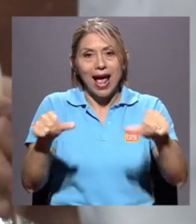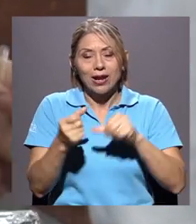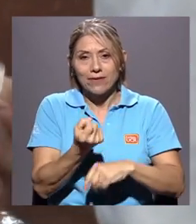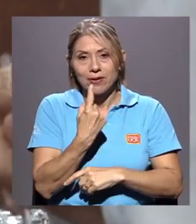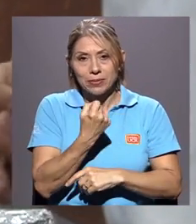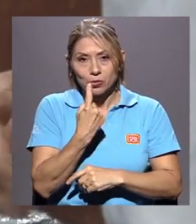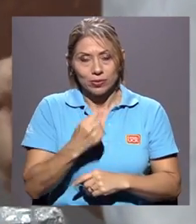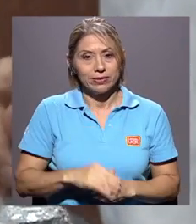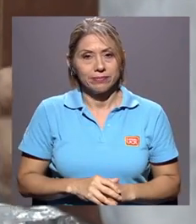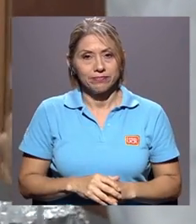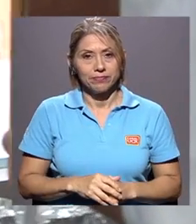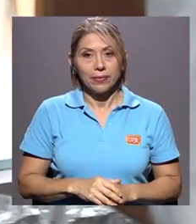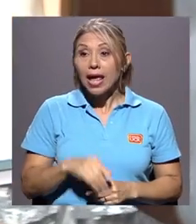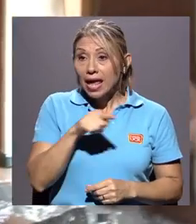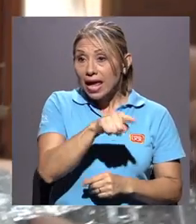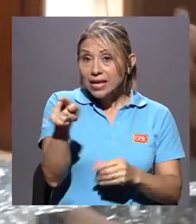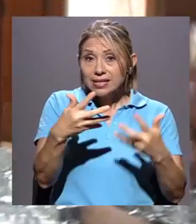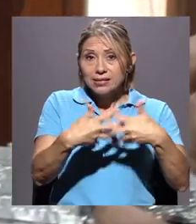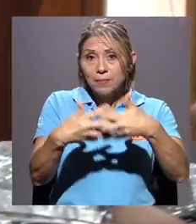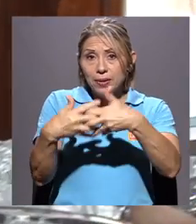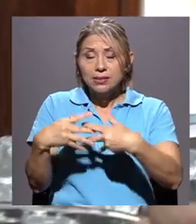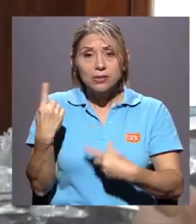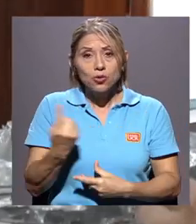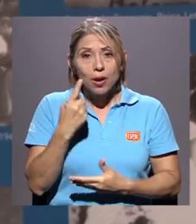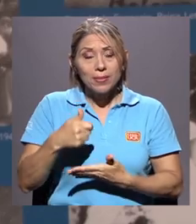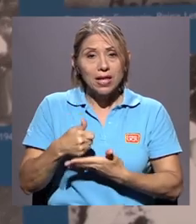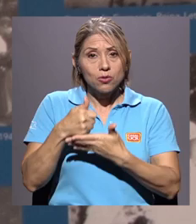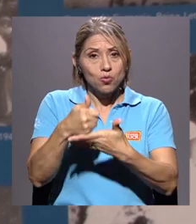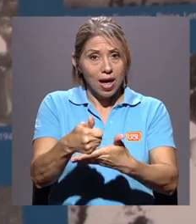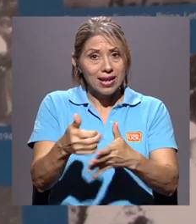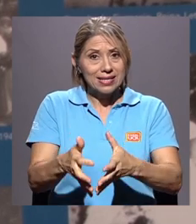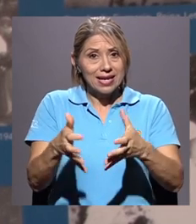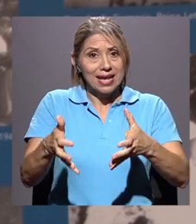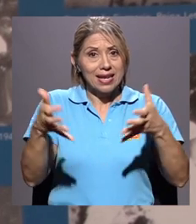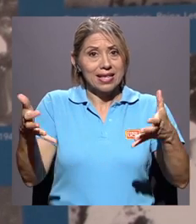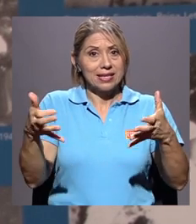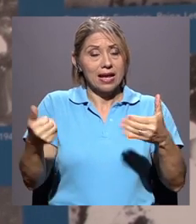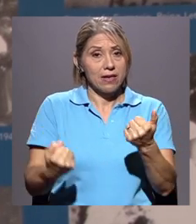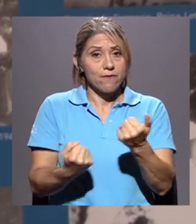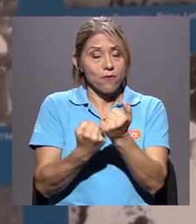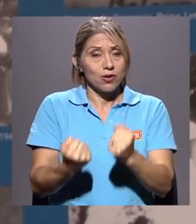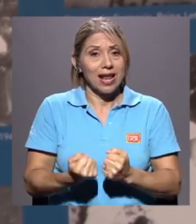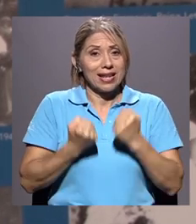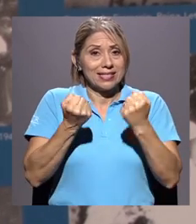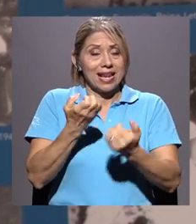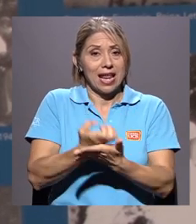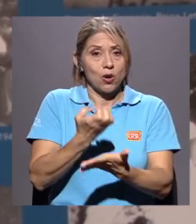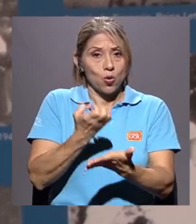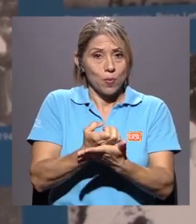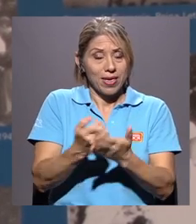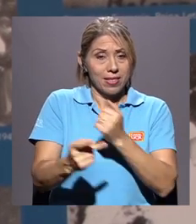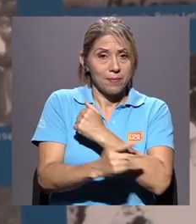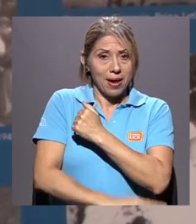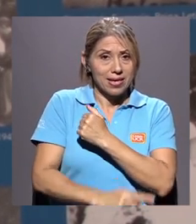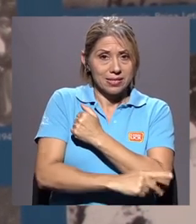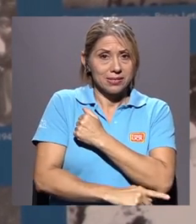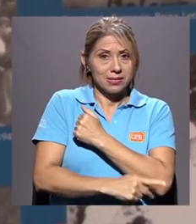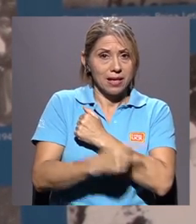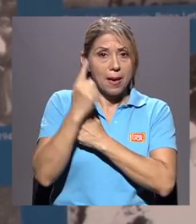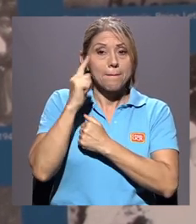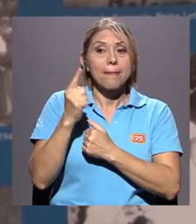solo ayudarlas a que crezcan y que fortalezcan la economía del país para devolverle lo que estamos haciendo, ¿verdad?, a la